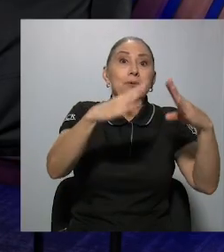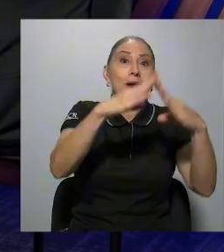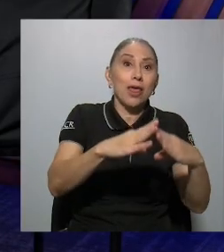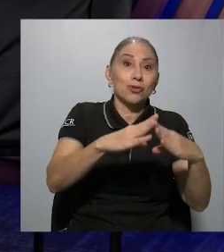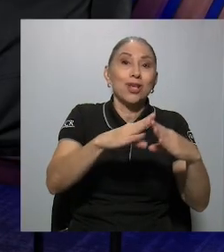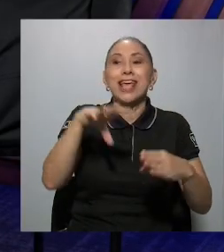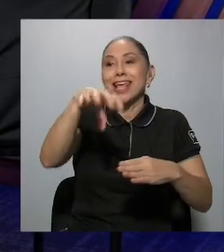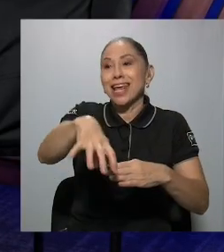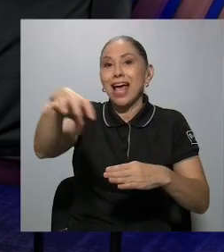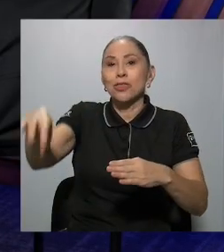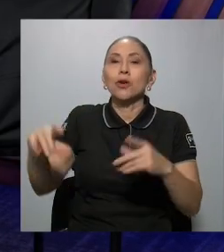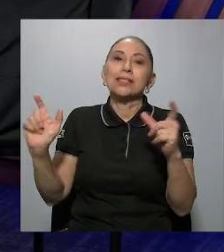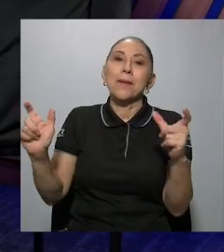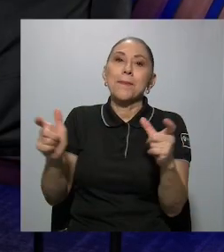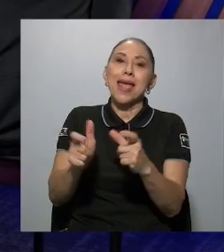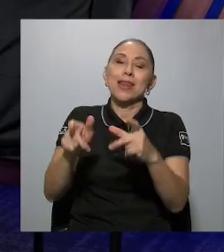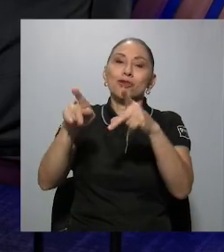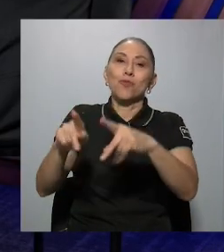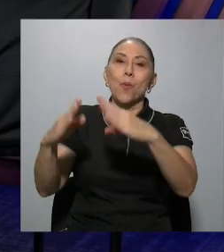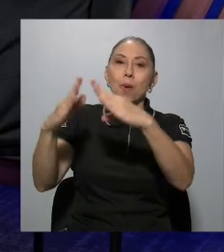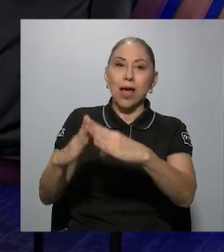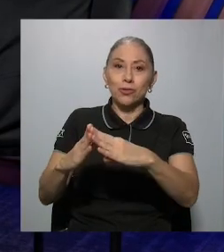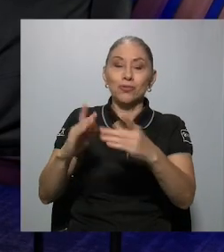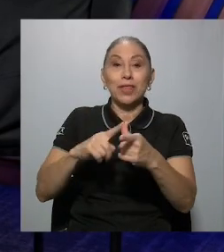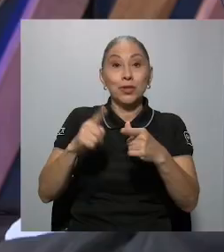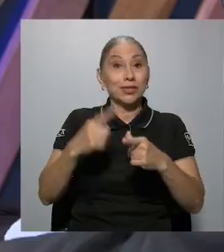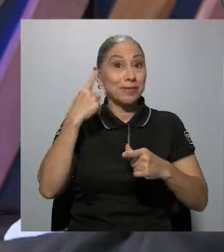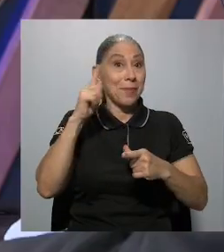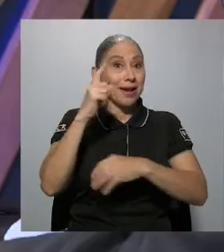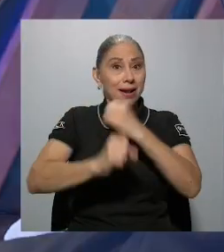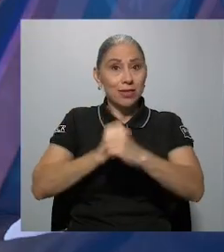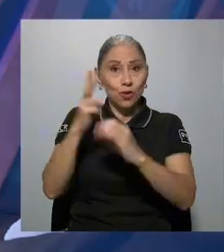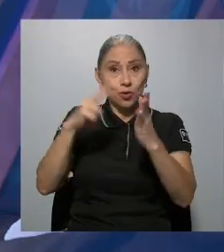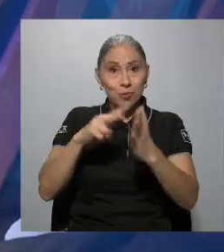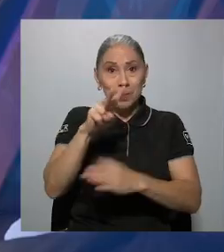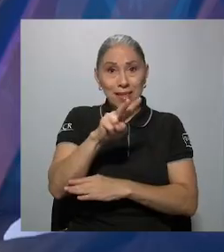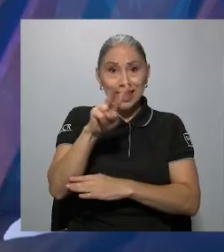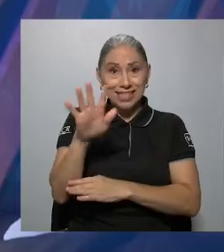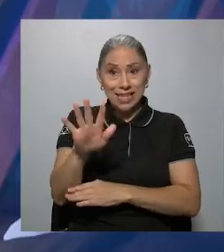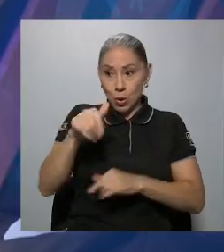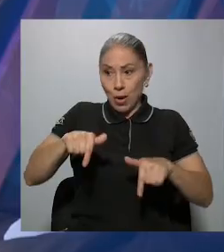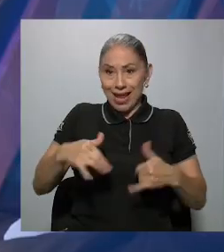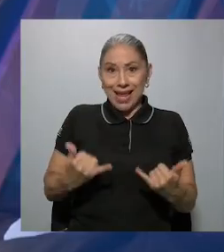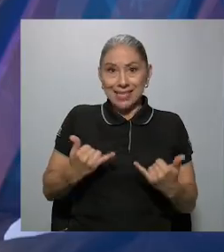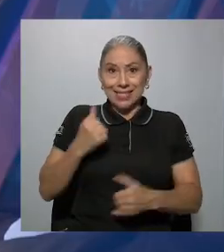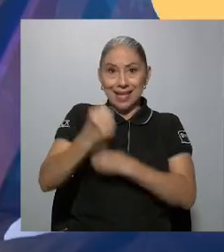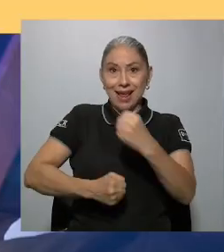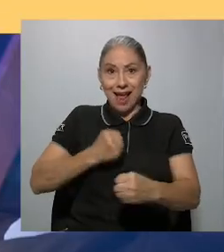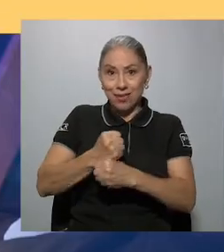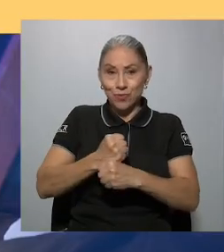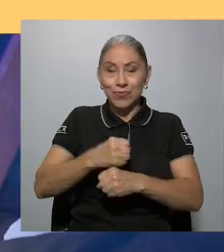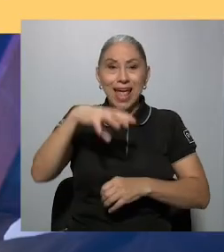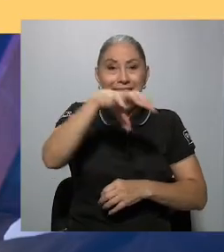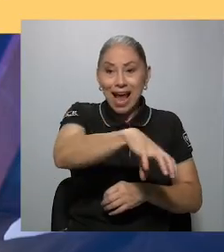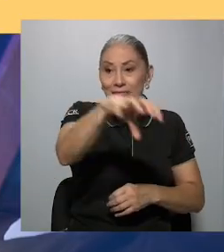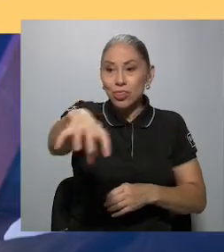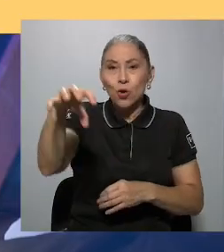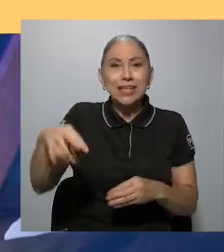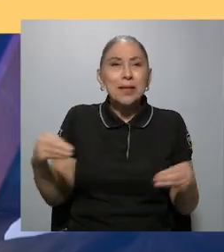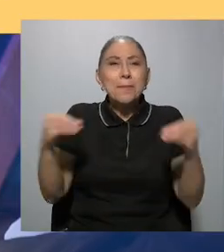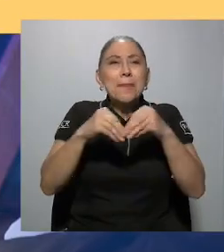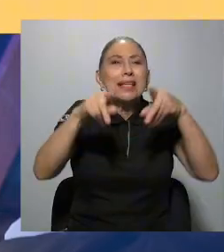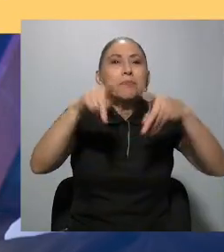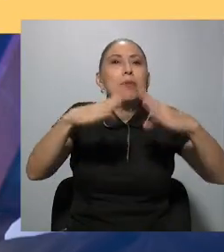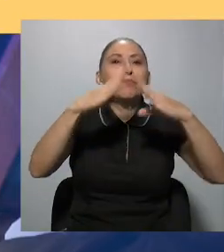poblados y los menos poblados, ¿verdad? Entonces, para el 2025, el año en el que estamos, tenemos que